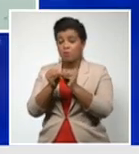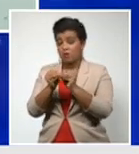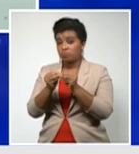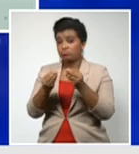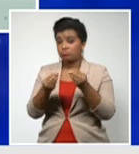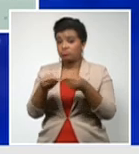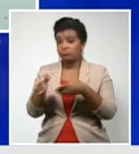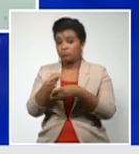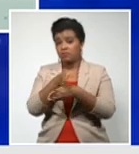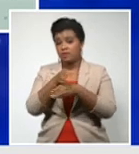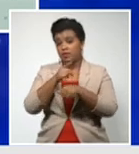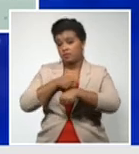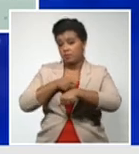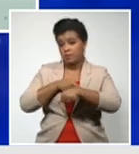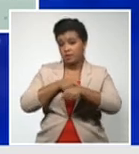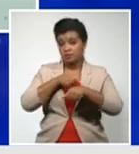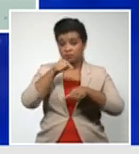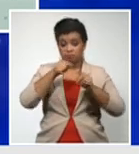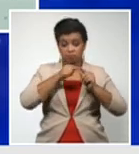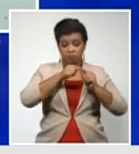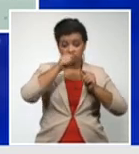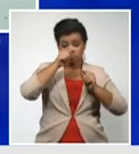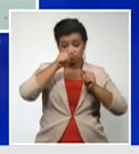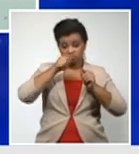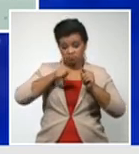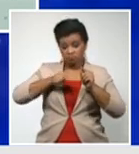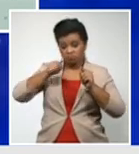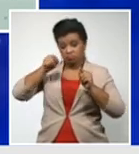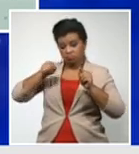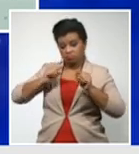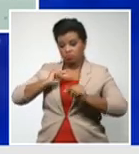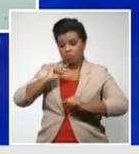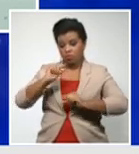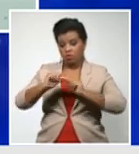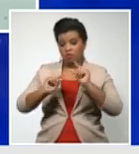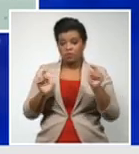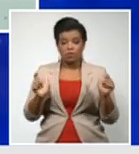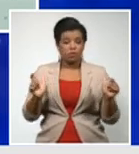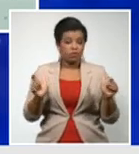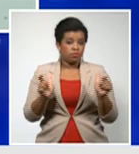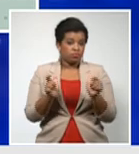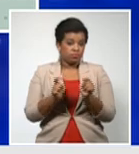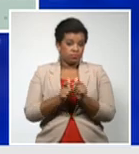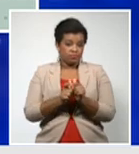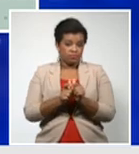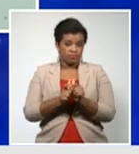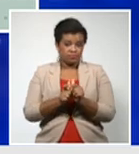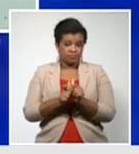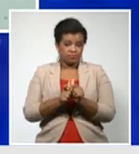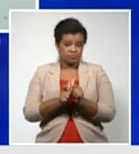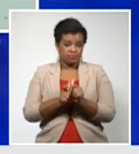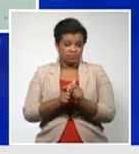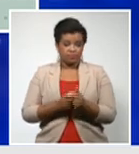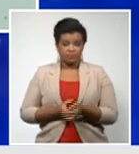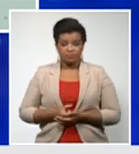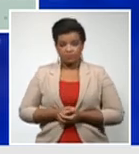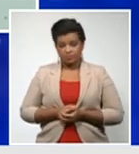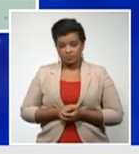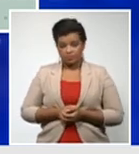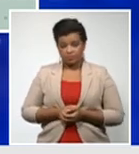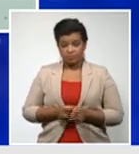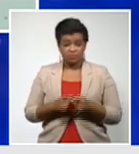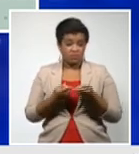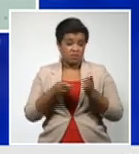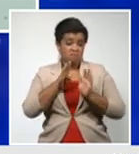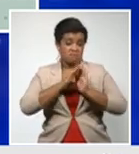momentos. Ya se puede apreciar cómo ha ido bajando la transmisión y cómo las medidas de control que se